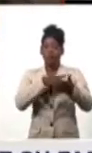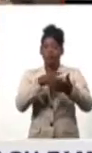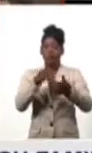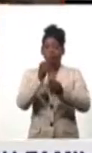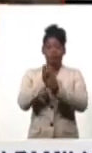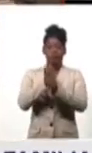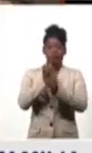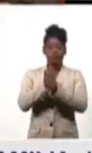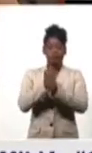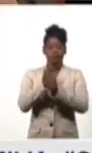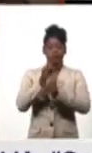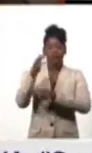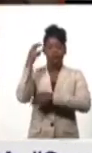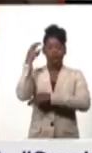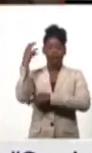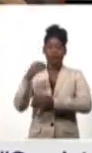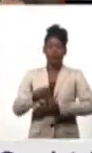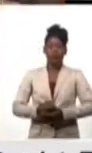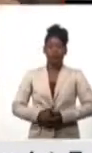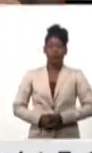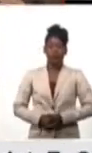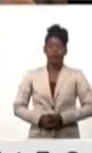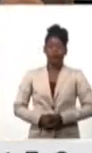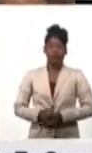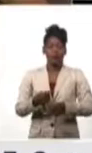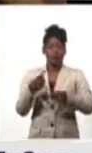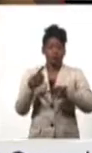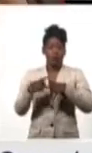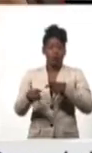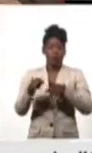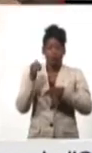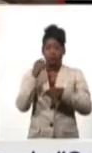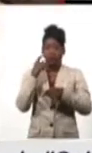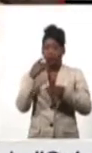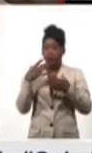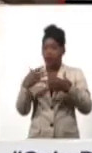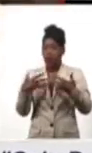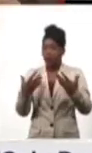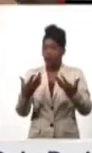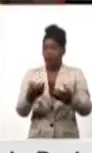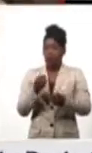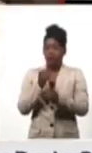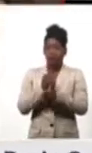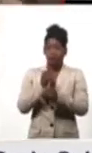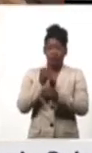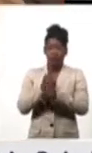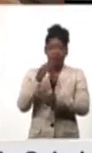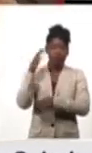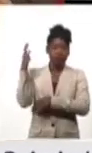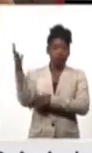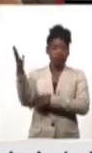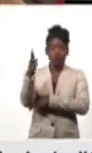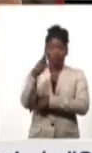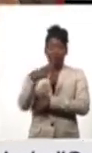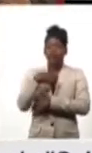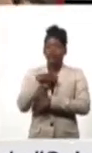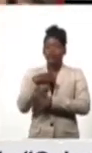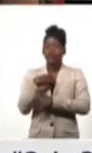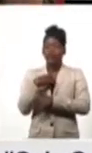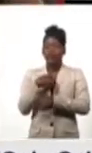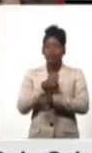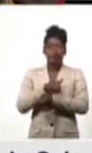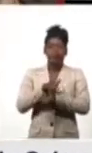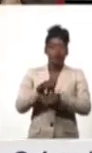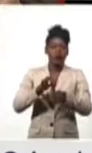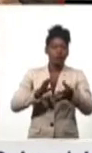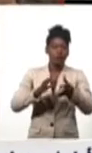algo muy a destacar, es que el trabajo de la biodiversidad requiere de una plataforma